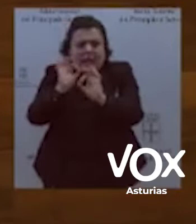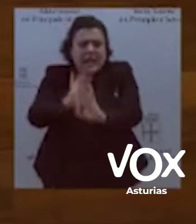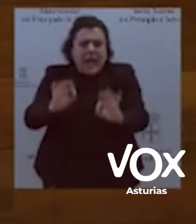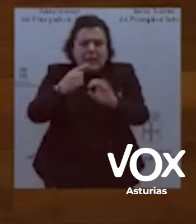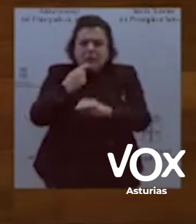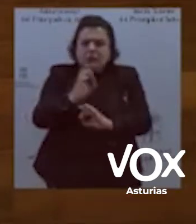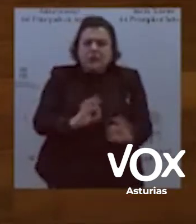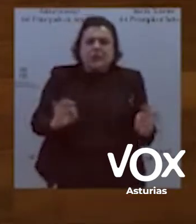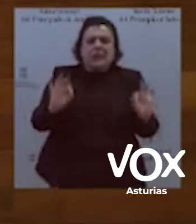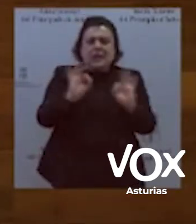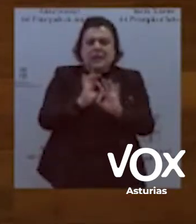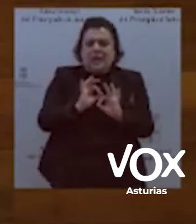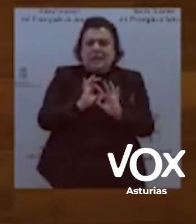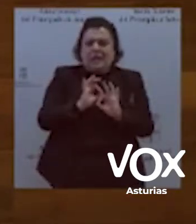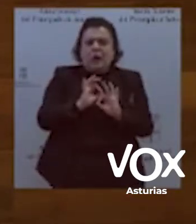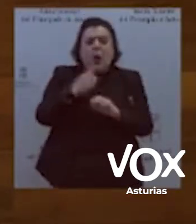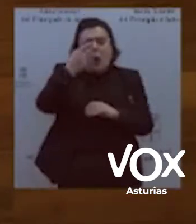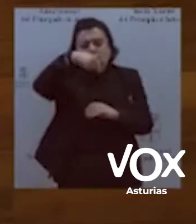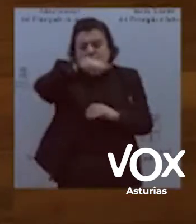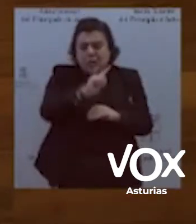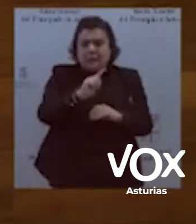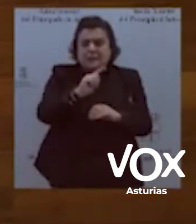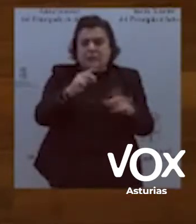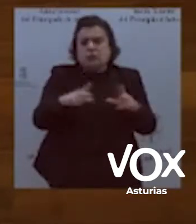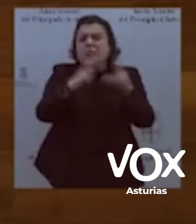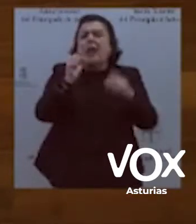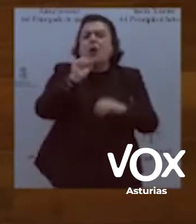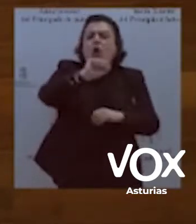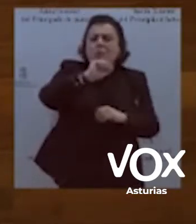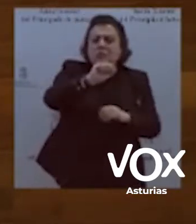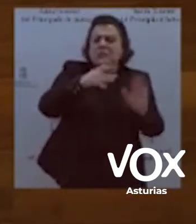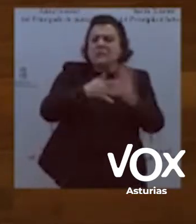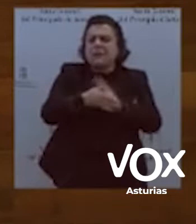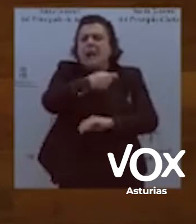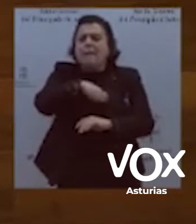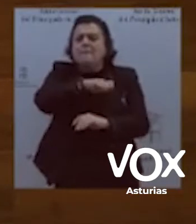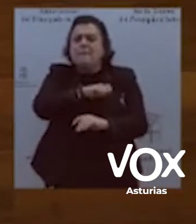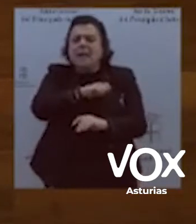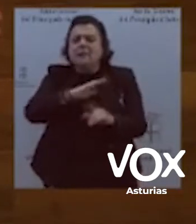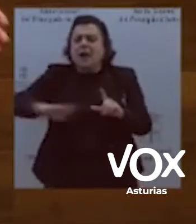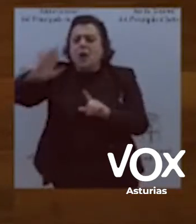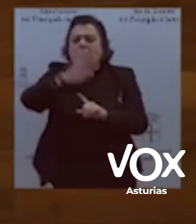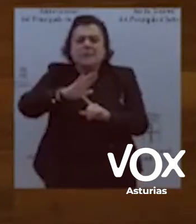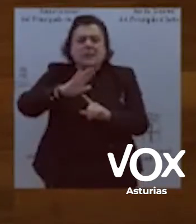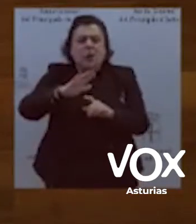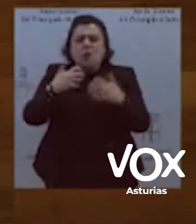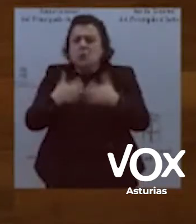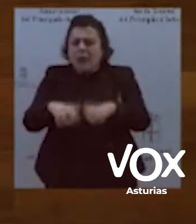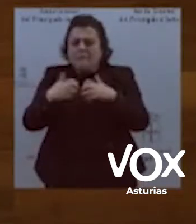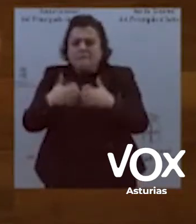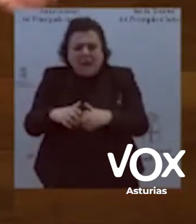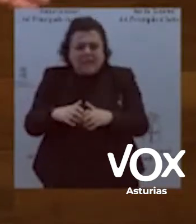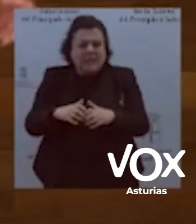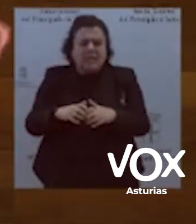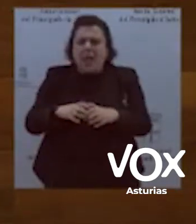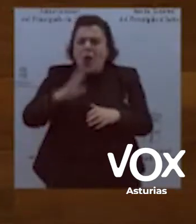han convertido este país en una auténtica maquinaria de saqueo institucional para mantenerse en el poder de su estado de bienestar